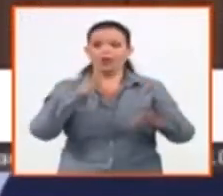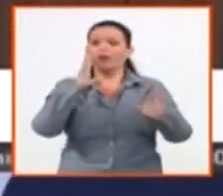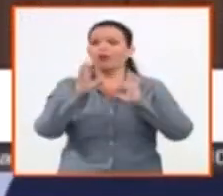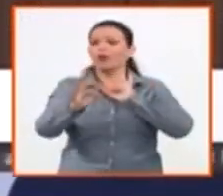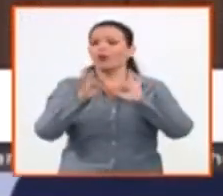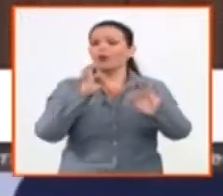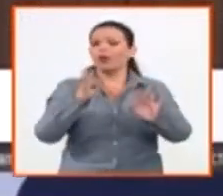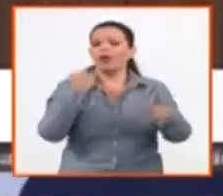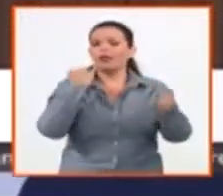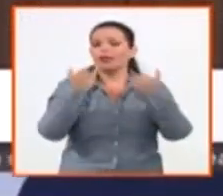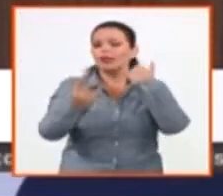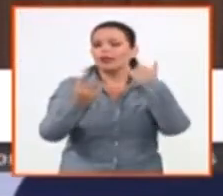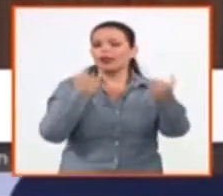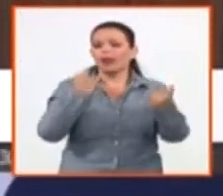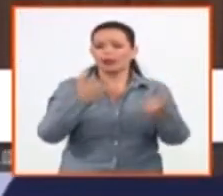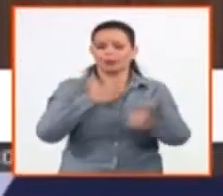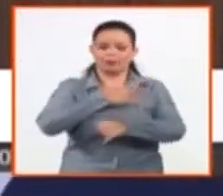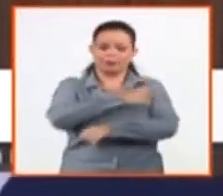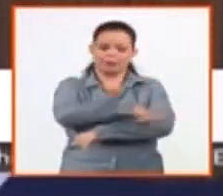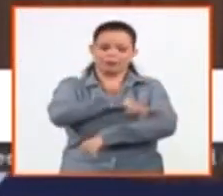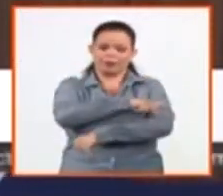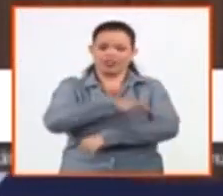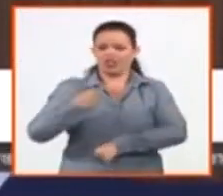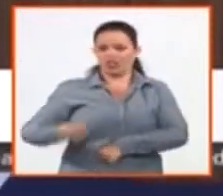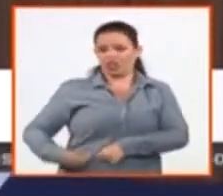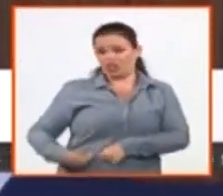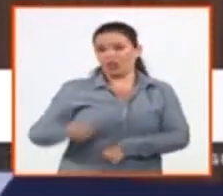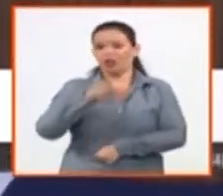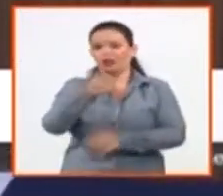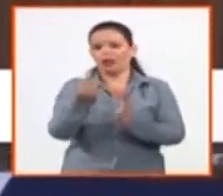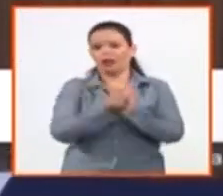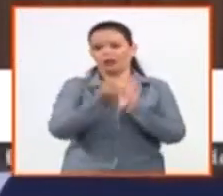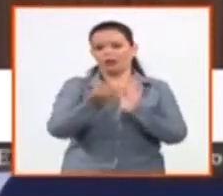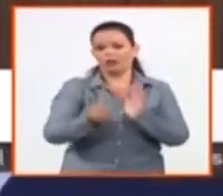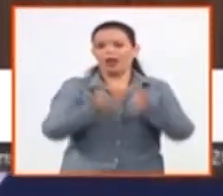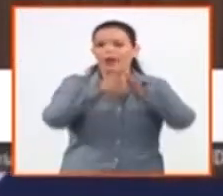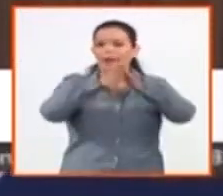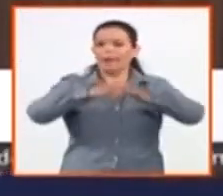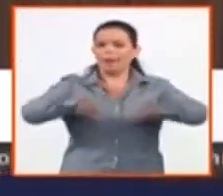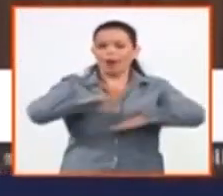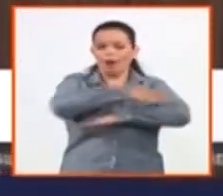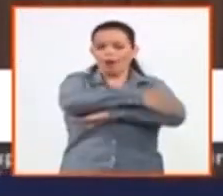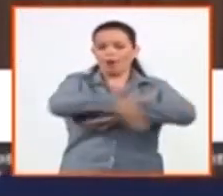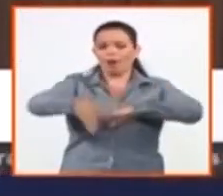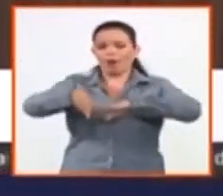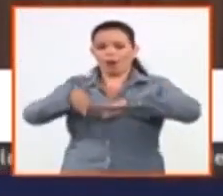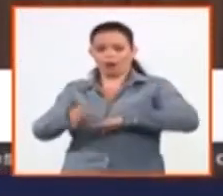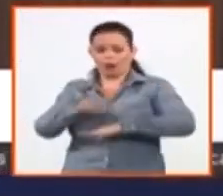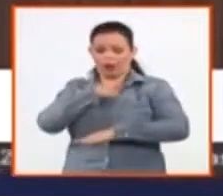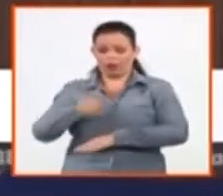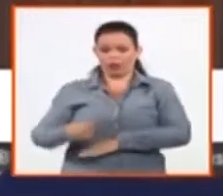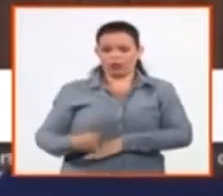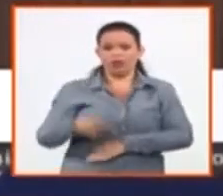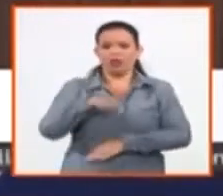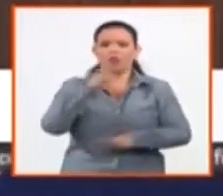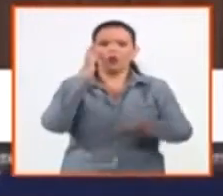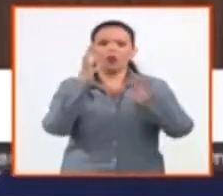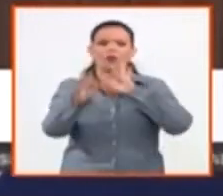China, garantizar la paz y seguridad de la frontera china y proteger las vidas y propiedades de nuestras